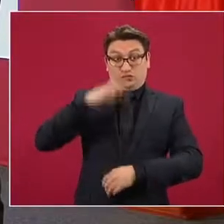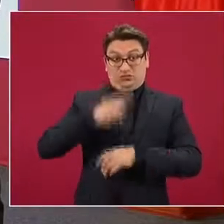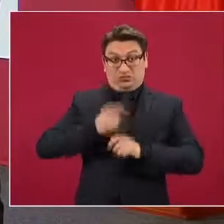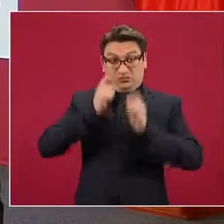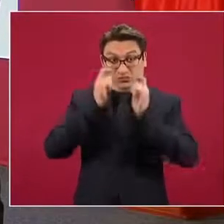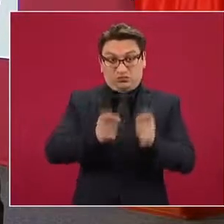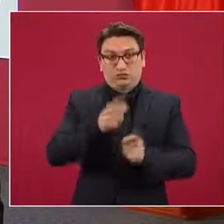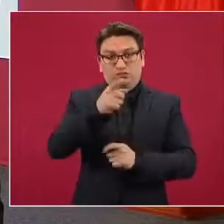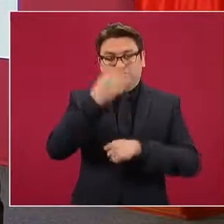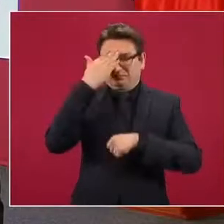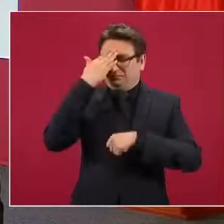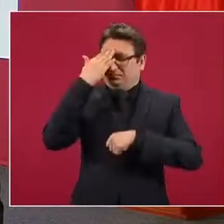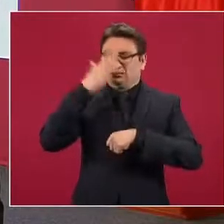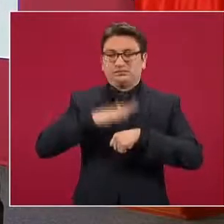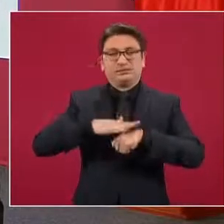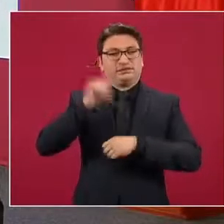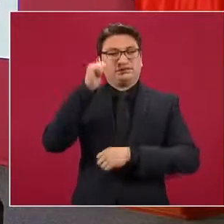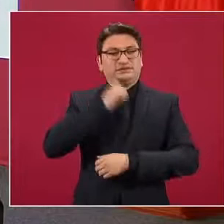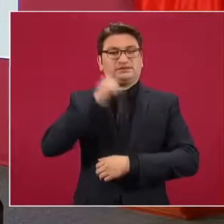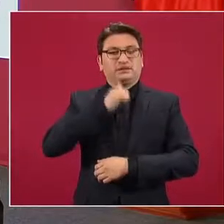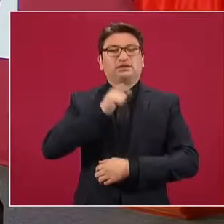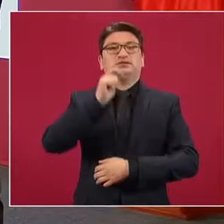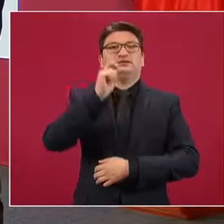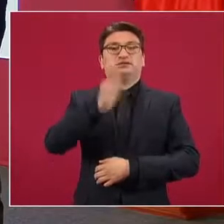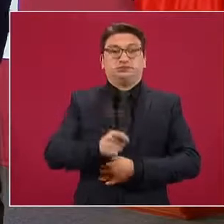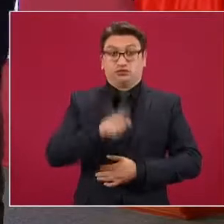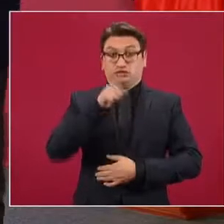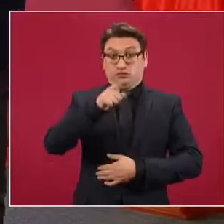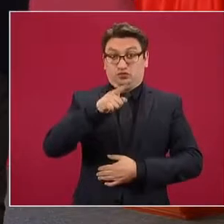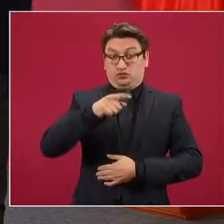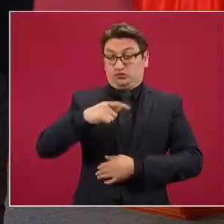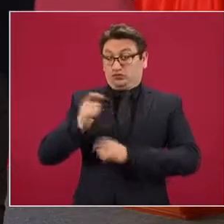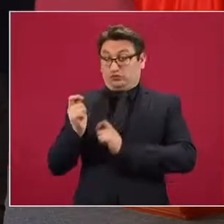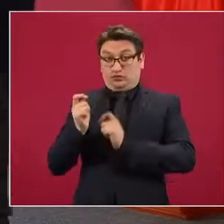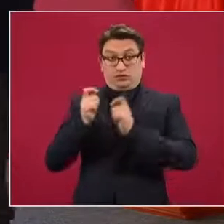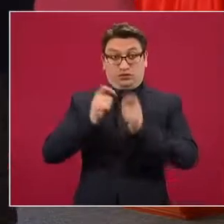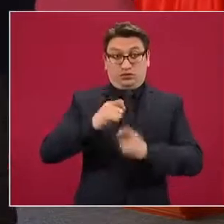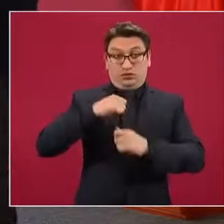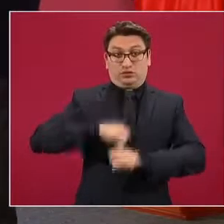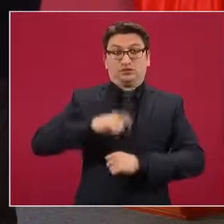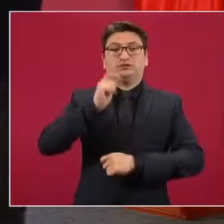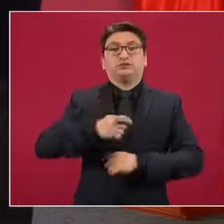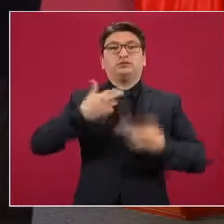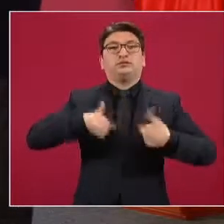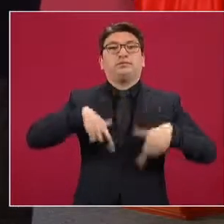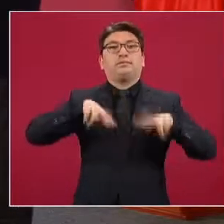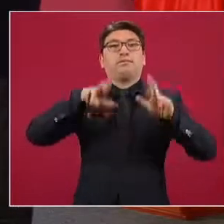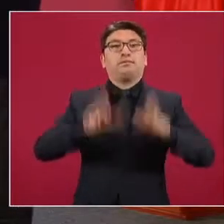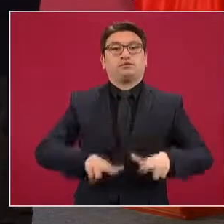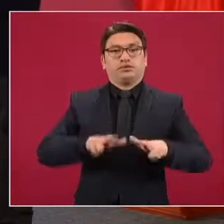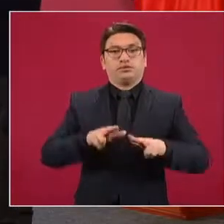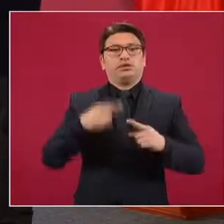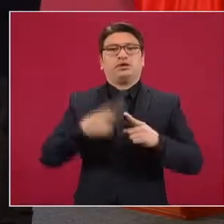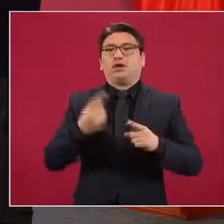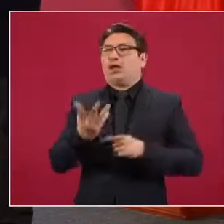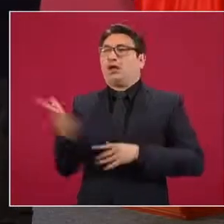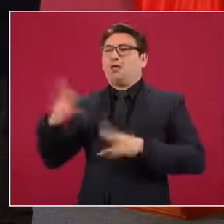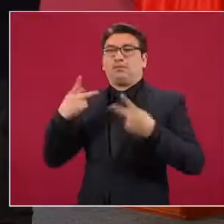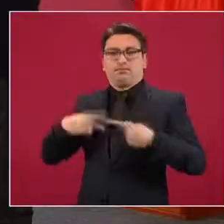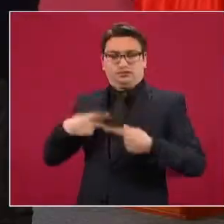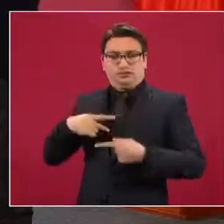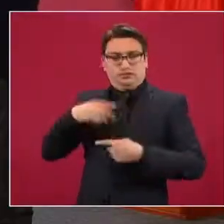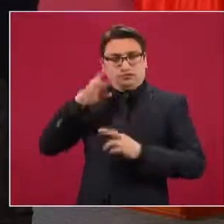deberás recordar siempre que estás allí como representante y ser fiel a tus representados. Tener